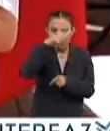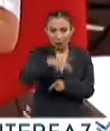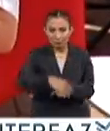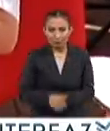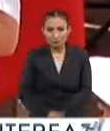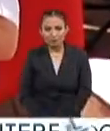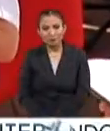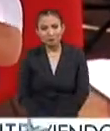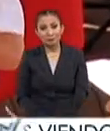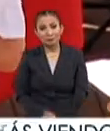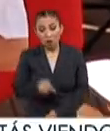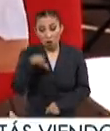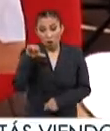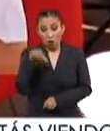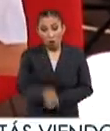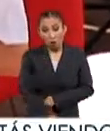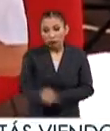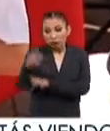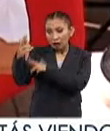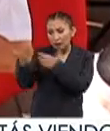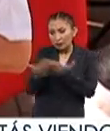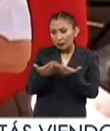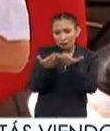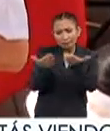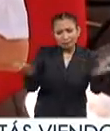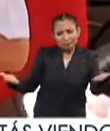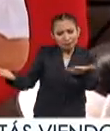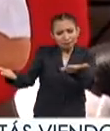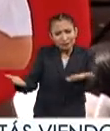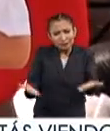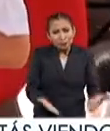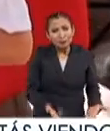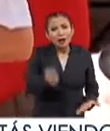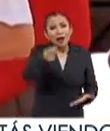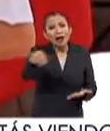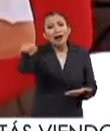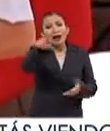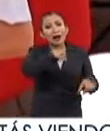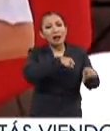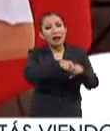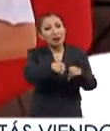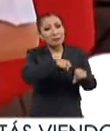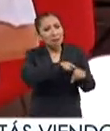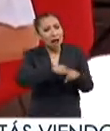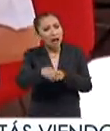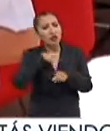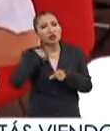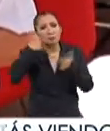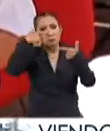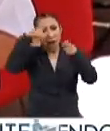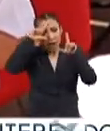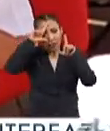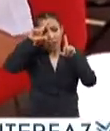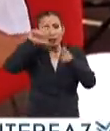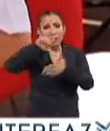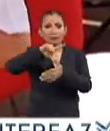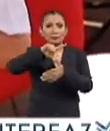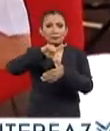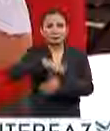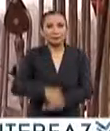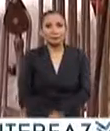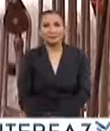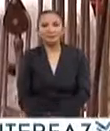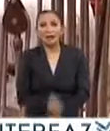México, que hoy recibe con los brazos abiertos a sus hermanos marinos de